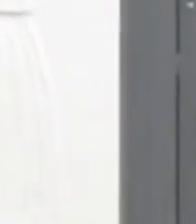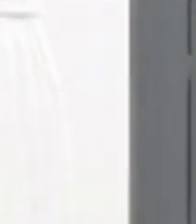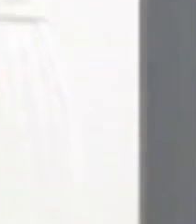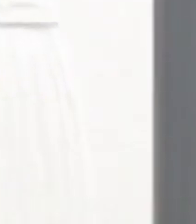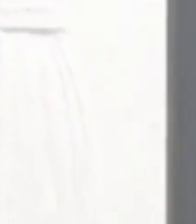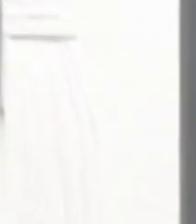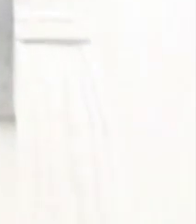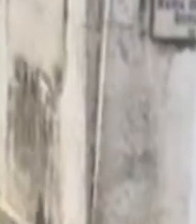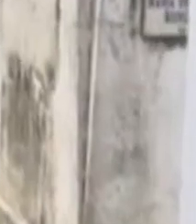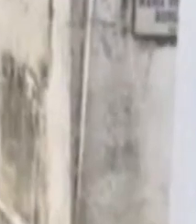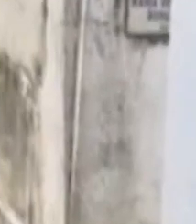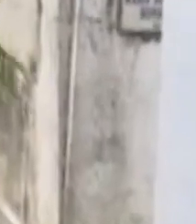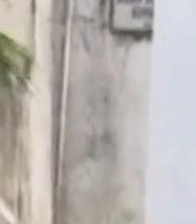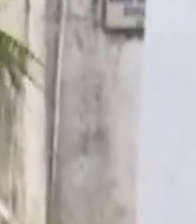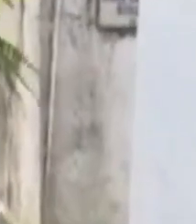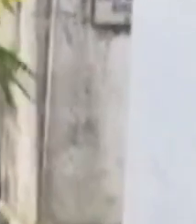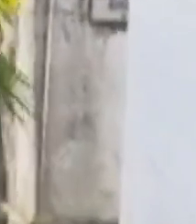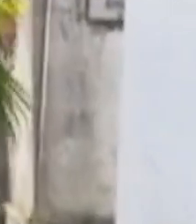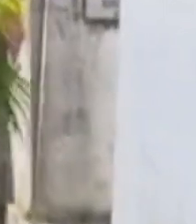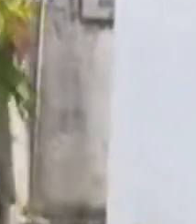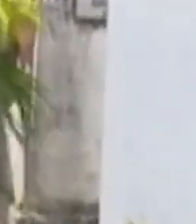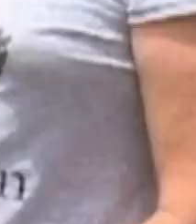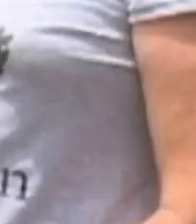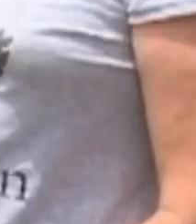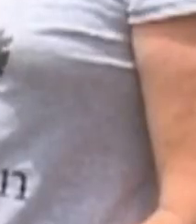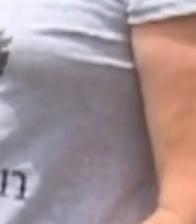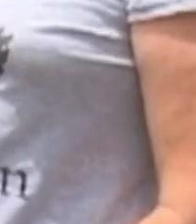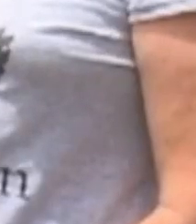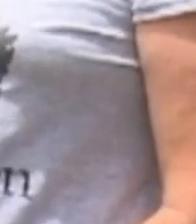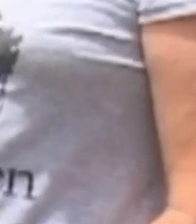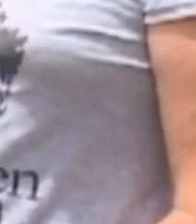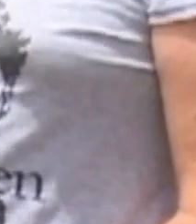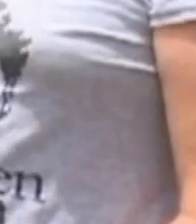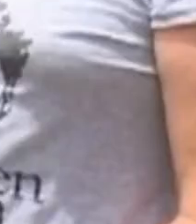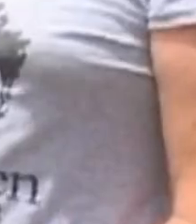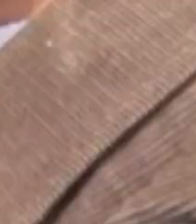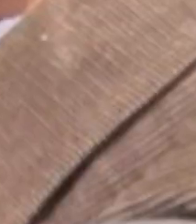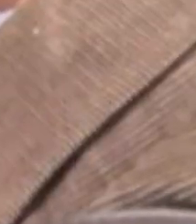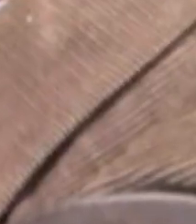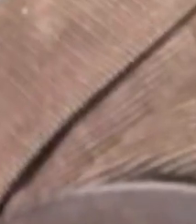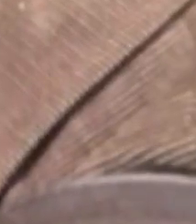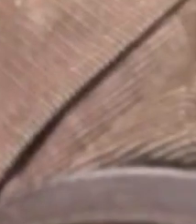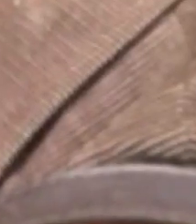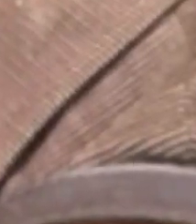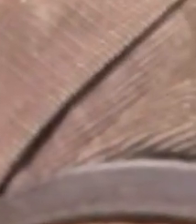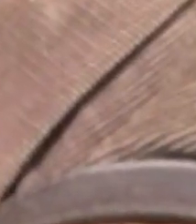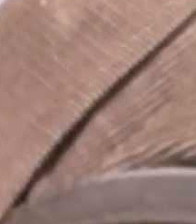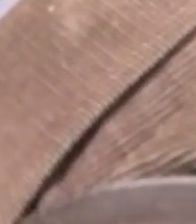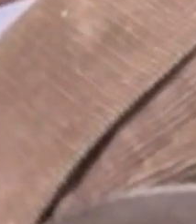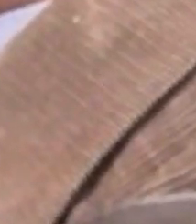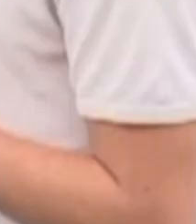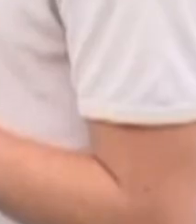Para conmemorar un aniversario más de la muerte de la escritora y líder femenina Carmen Lira, presentamos